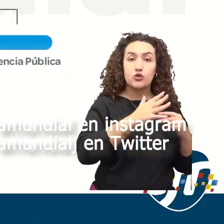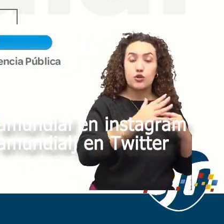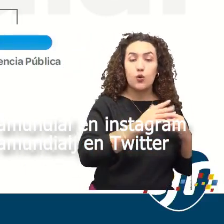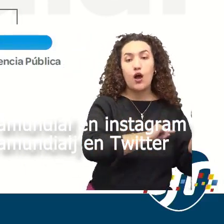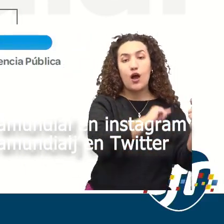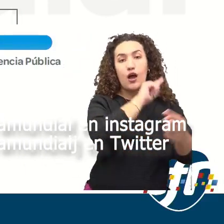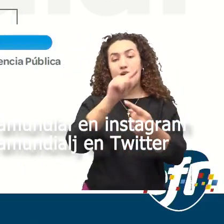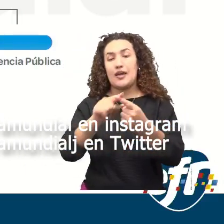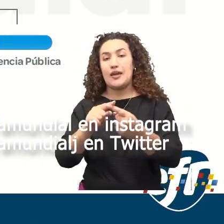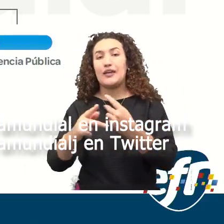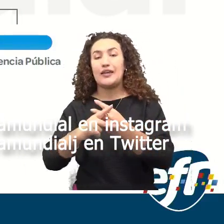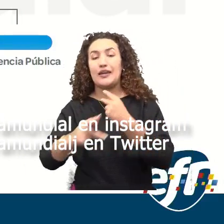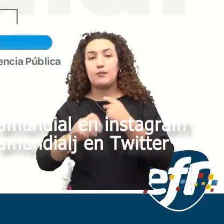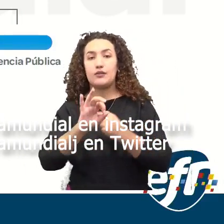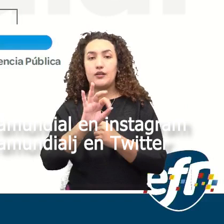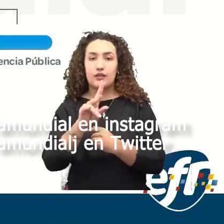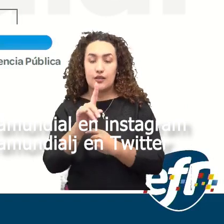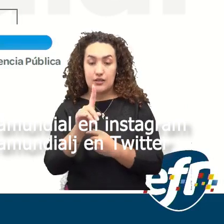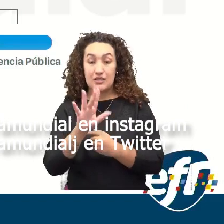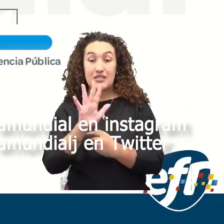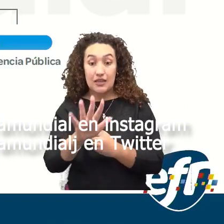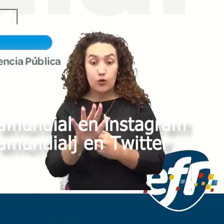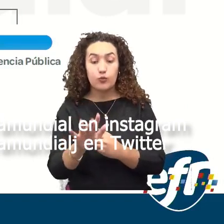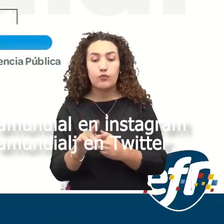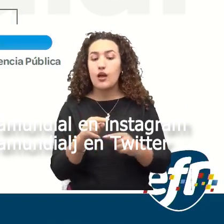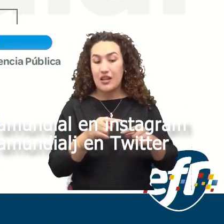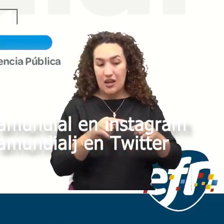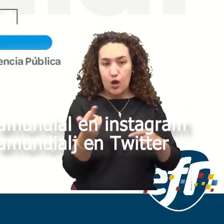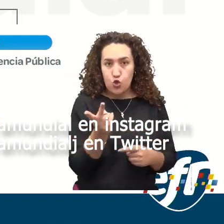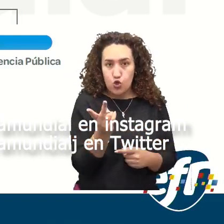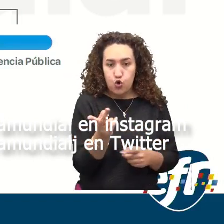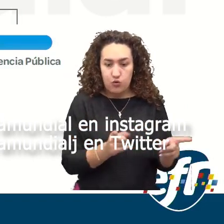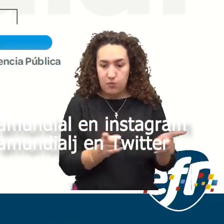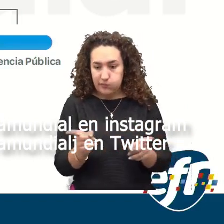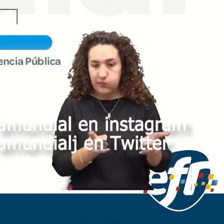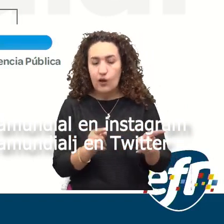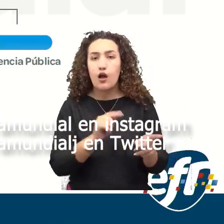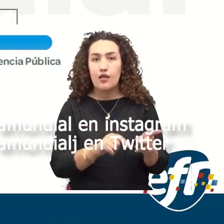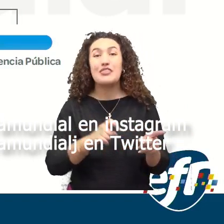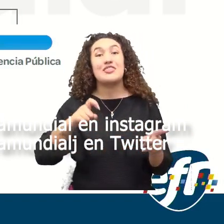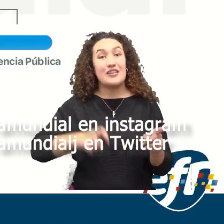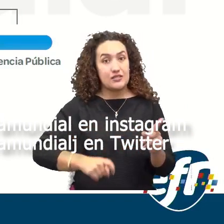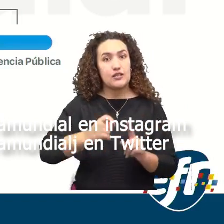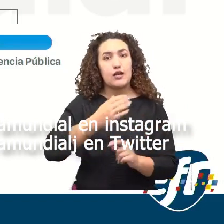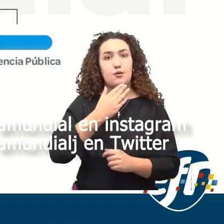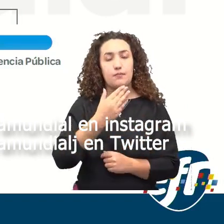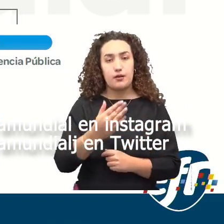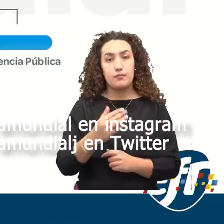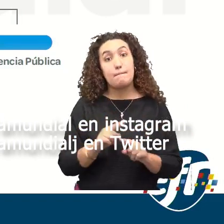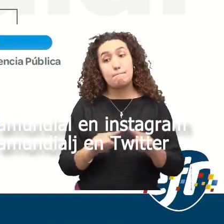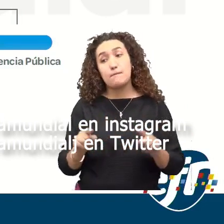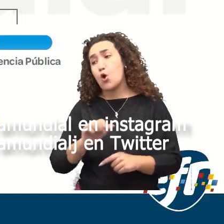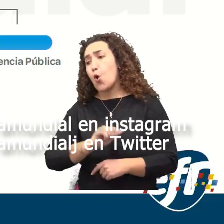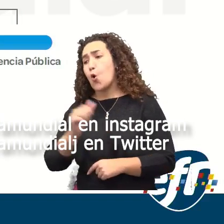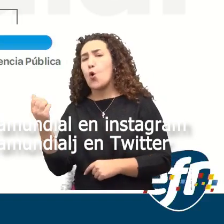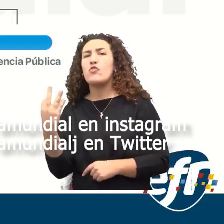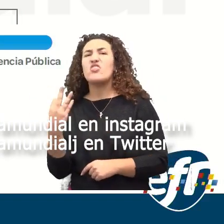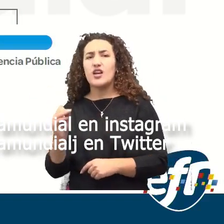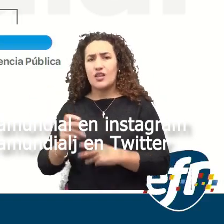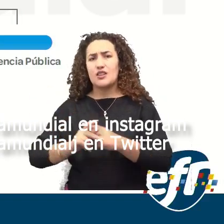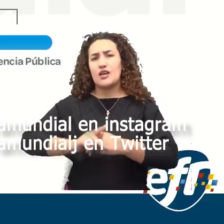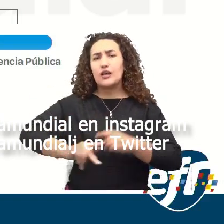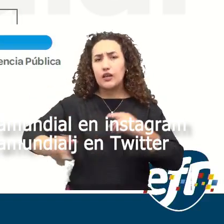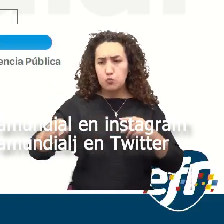ningún tipo de obra hasta que tengamos licencia, pero en el resto del tramo, en los otros casi 30 kilómetros, se pueden hacer algunas actividades preliminares de